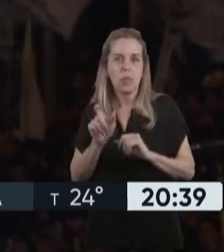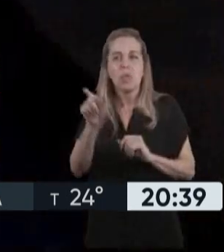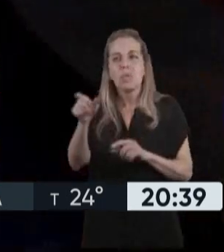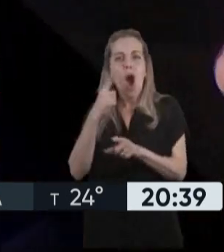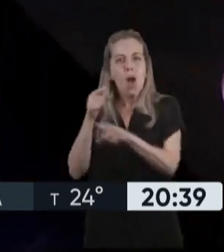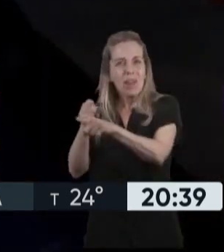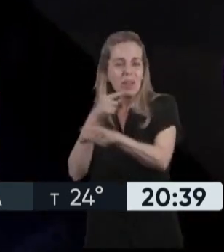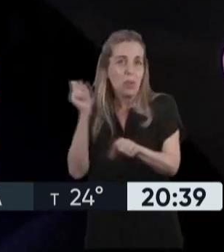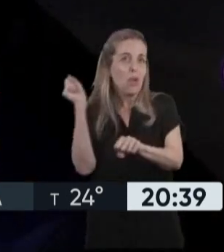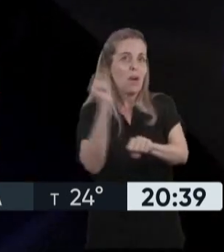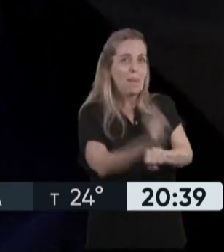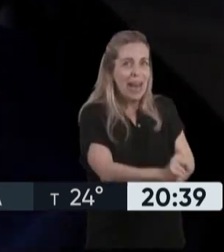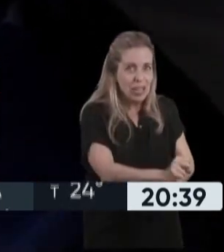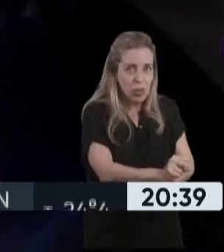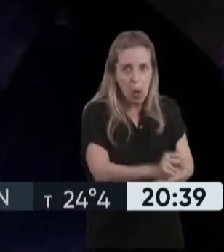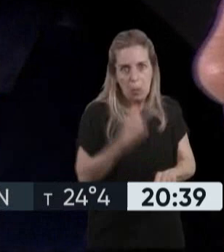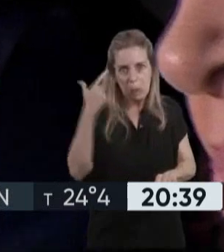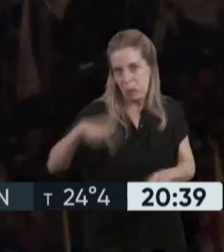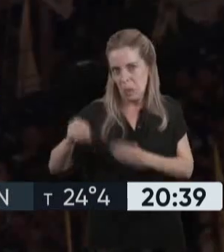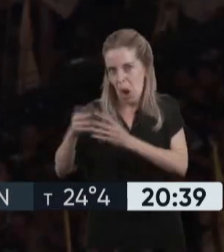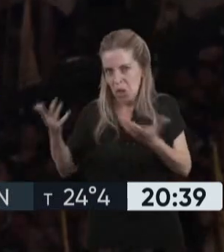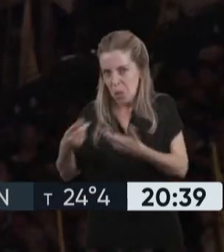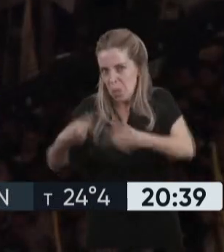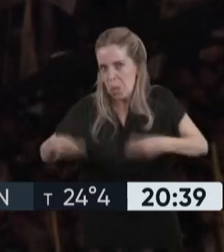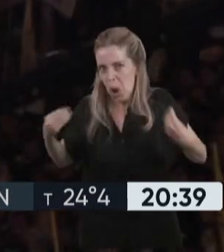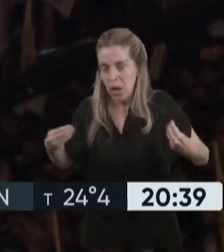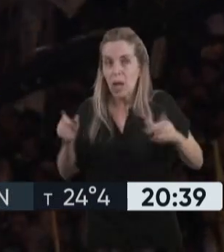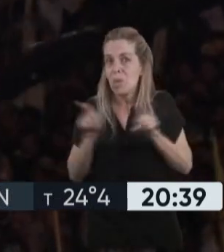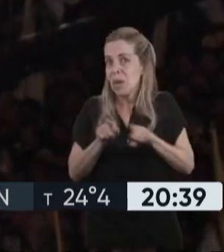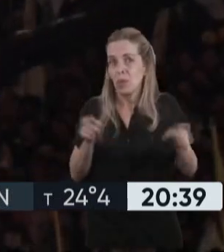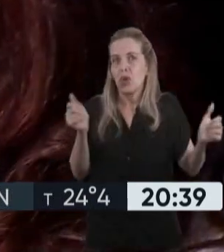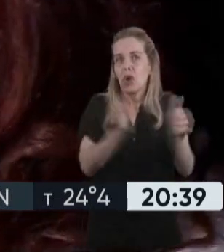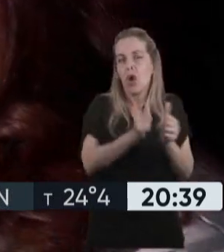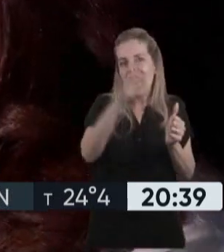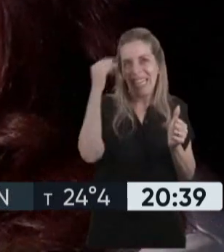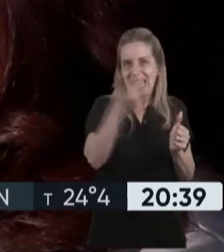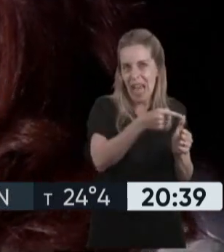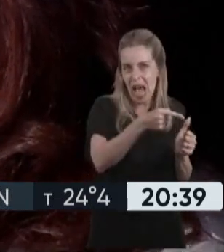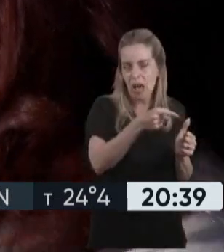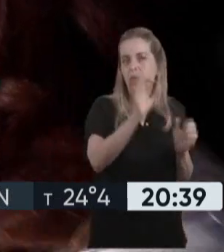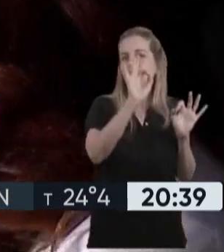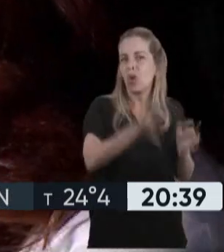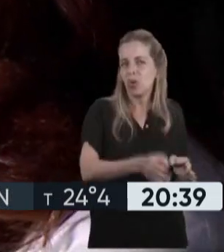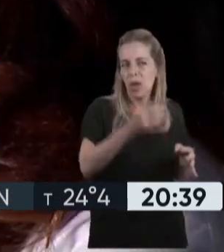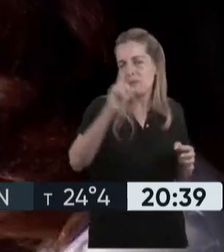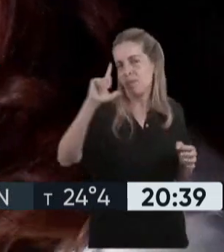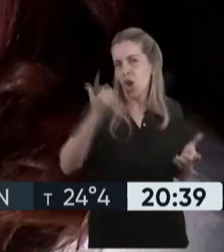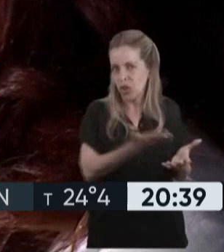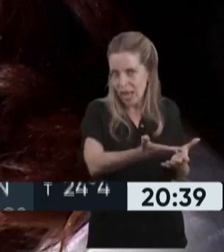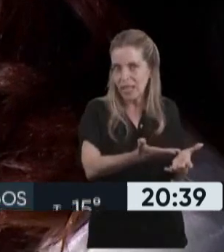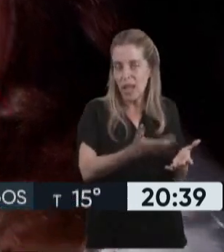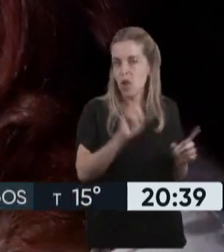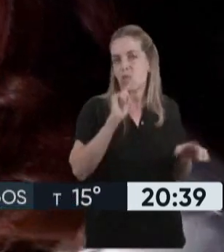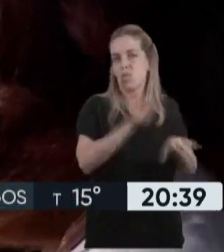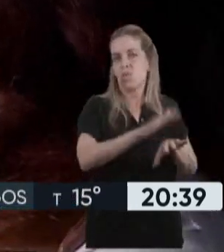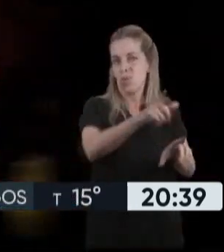cárcel injusta. Como estoy con vos, Cristina, porque sé de tu inocencia y de tu honestidad. Yo estoy... No